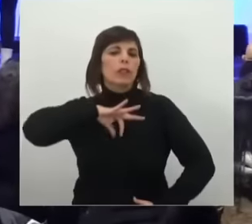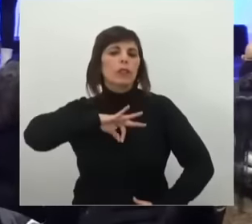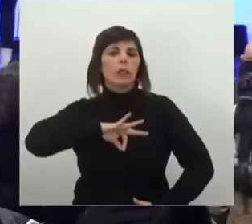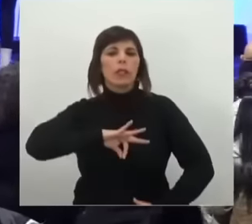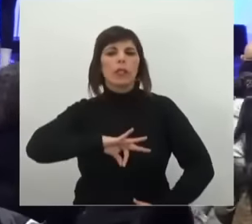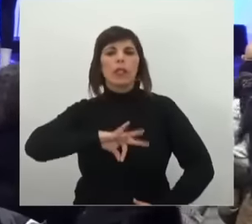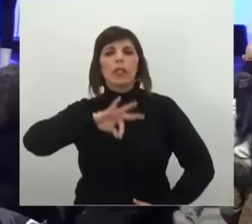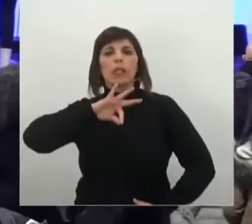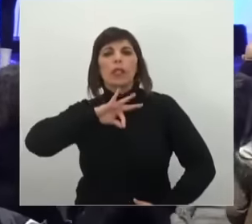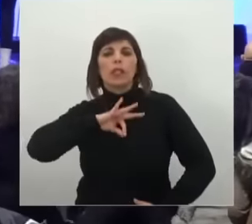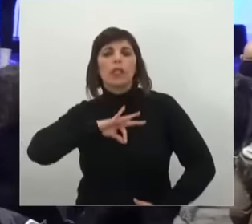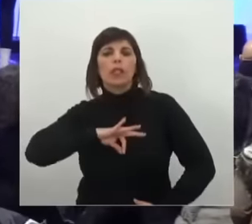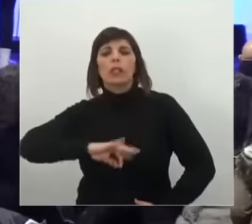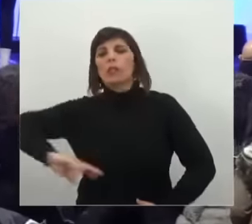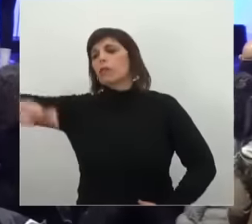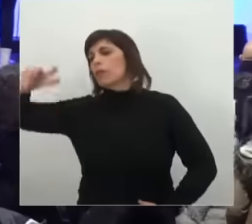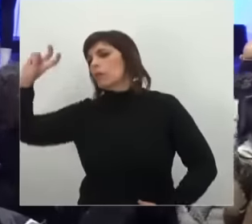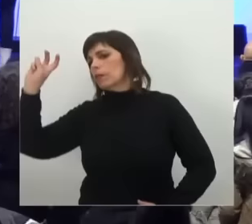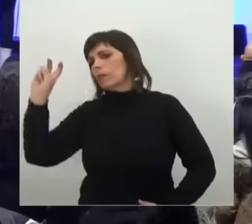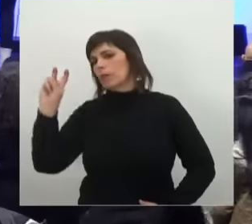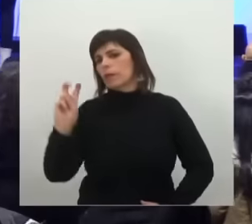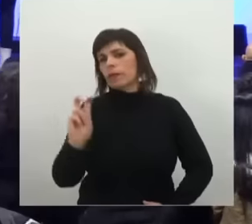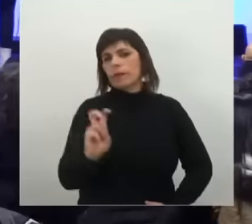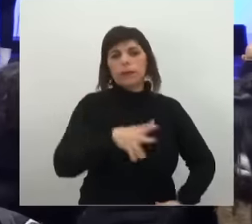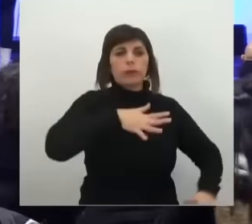Santo espíritu